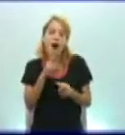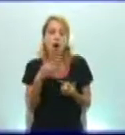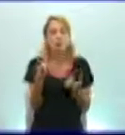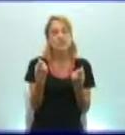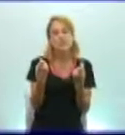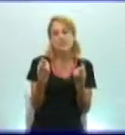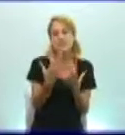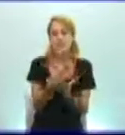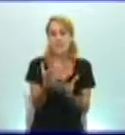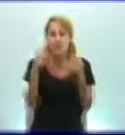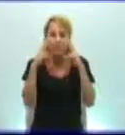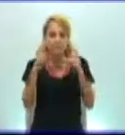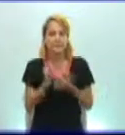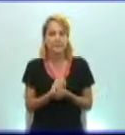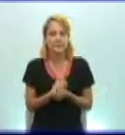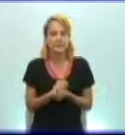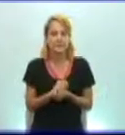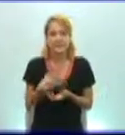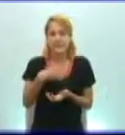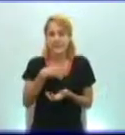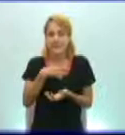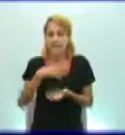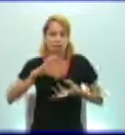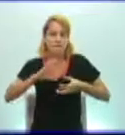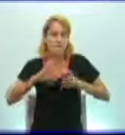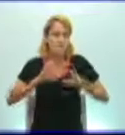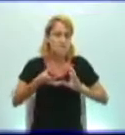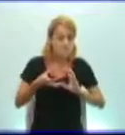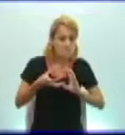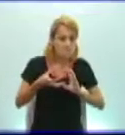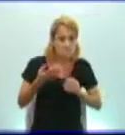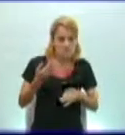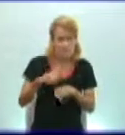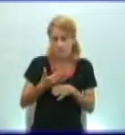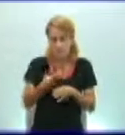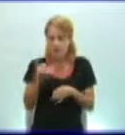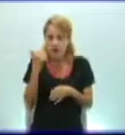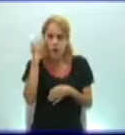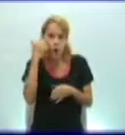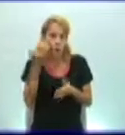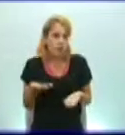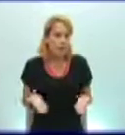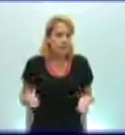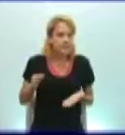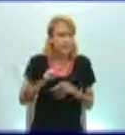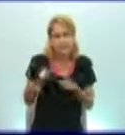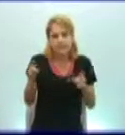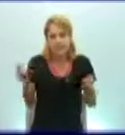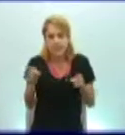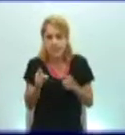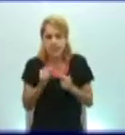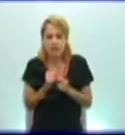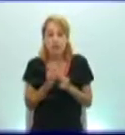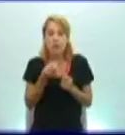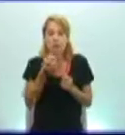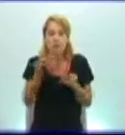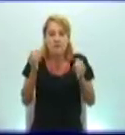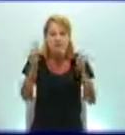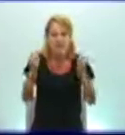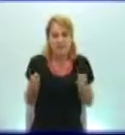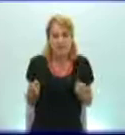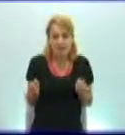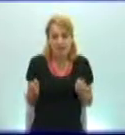vivir. Tienen diversas formas, colores y tamaños y permiten fijar la planta al